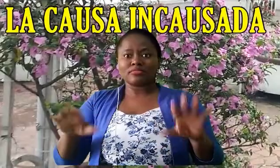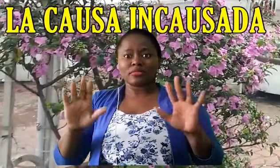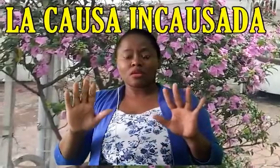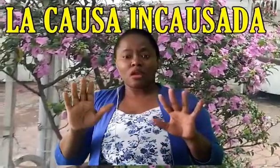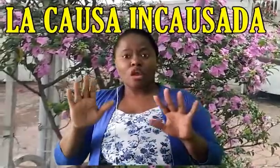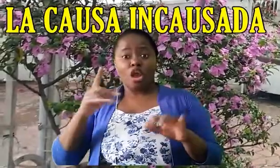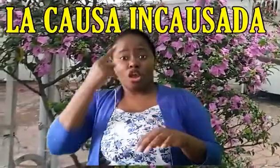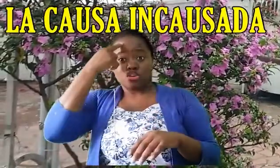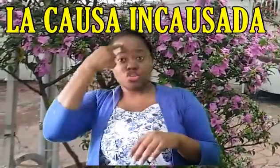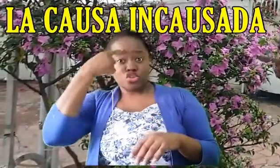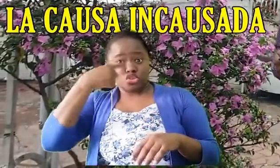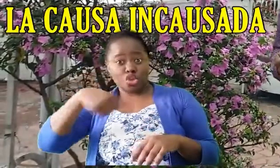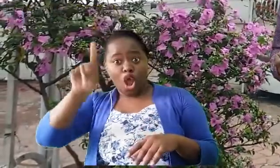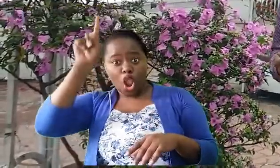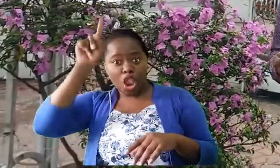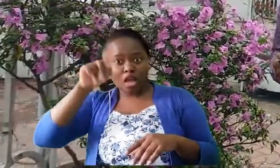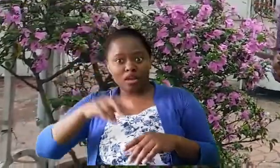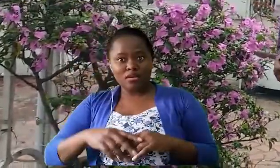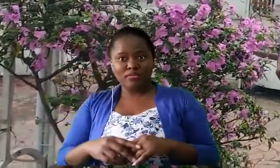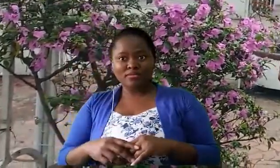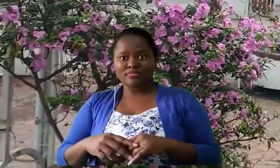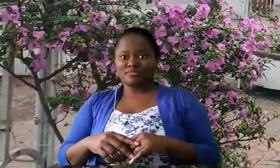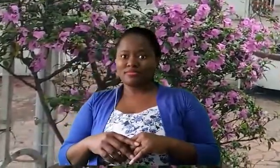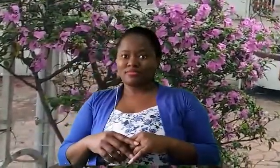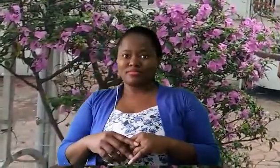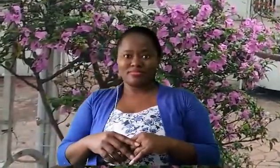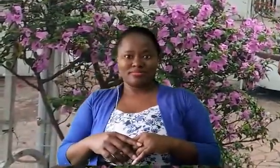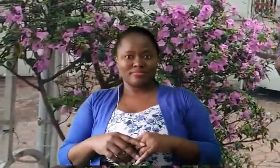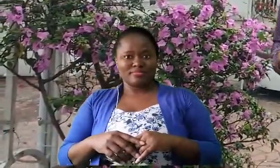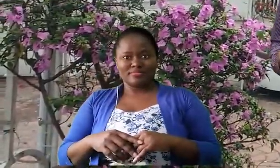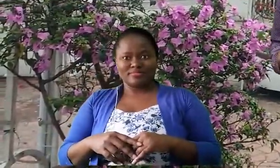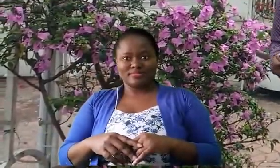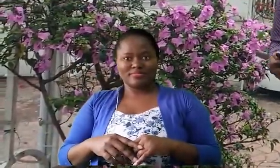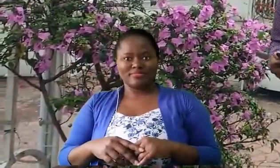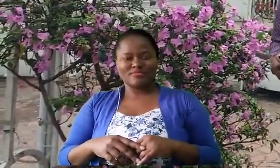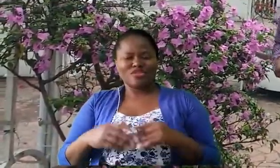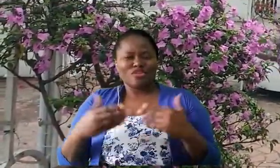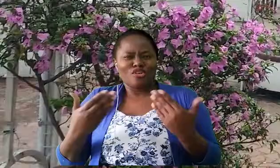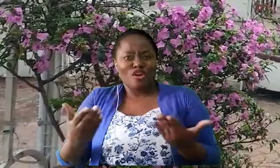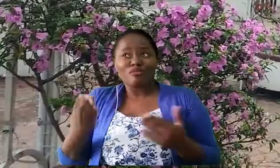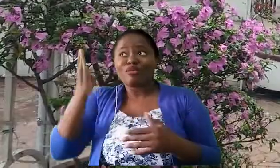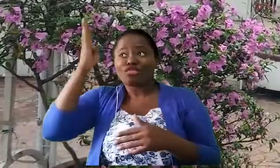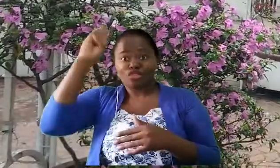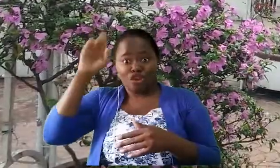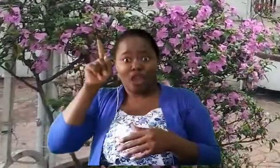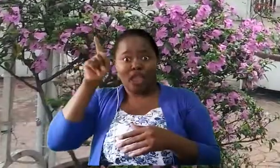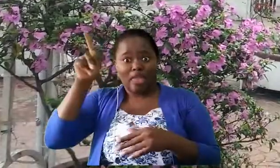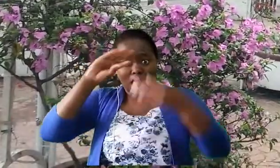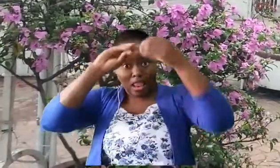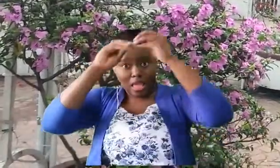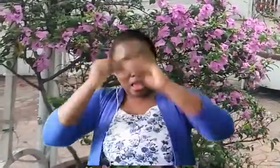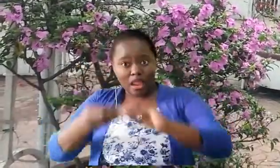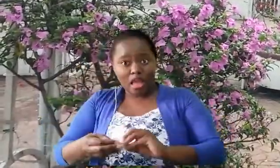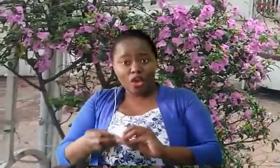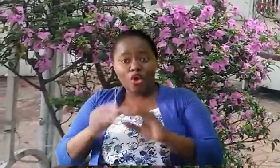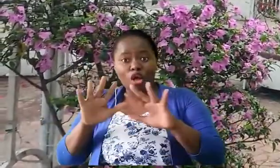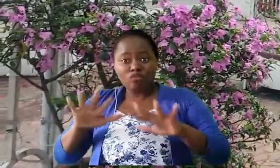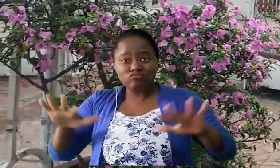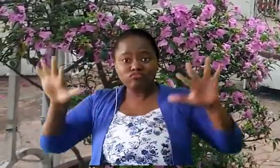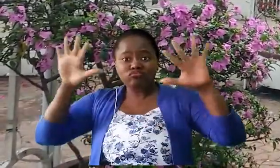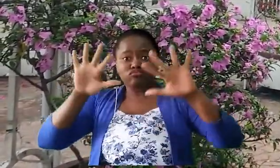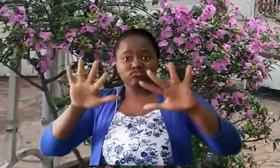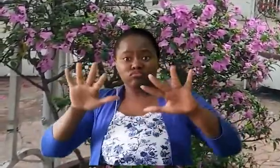ella nadie la ha causado, es decir, es Dios. Dios es el creador de todo, pero a él nadie lo ha creado.